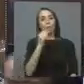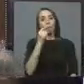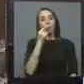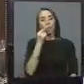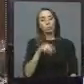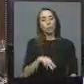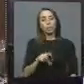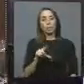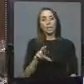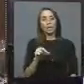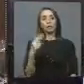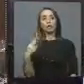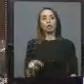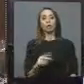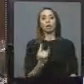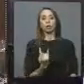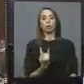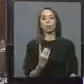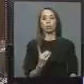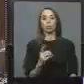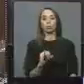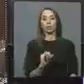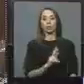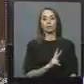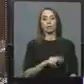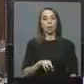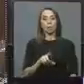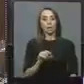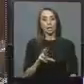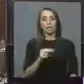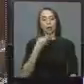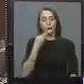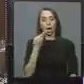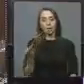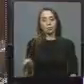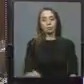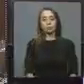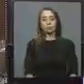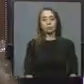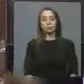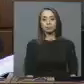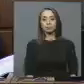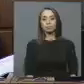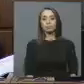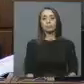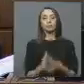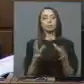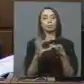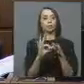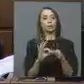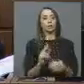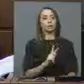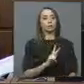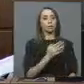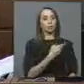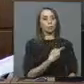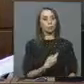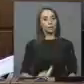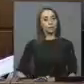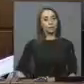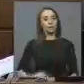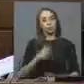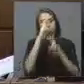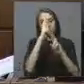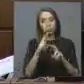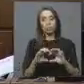Melero de la Unión Demócrata Independiente. Señor Melero, tiene la palabra. Muchas gracias, señor Presidente, honorable